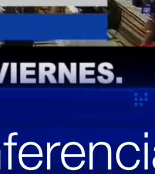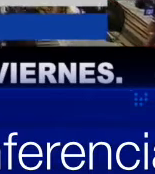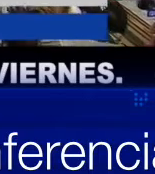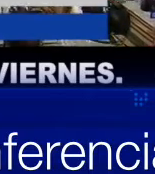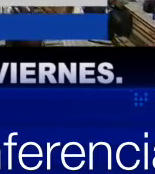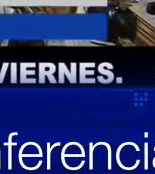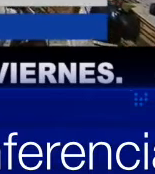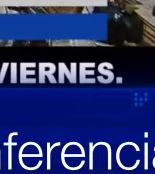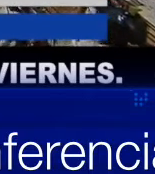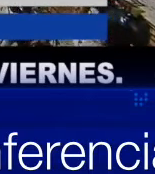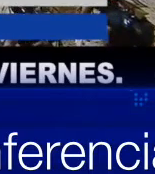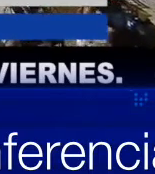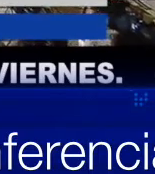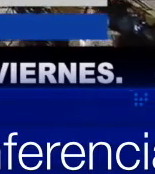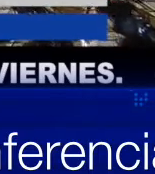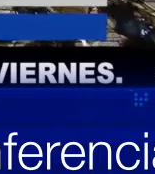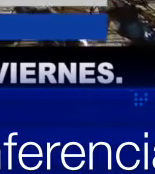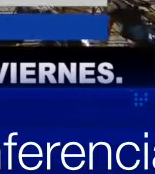Bueno,